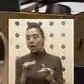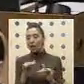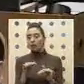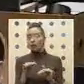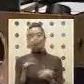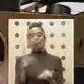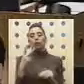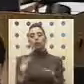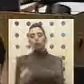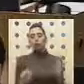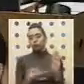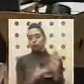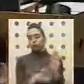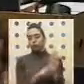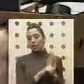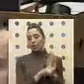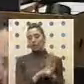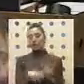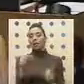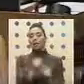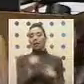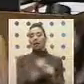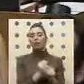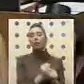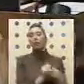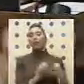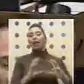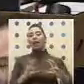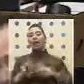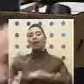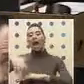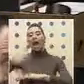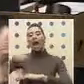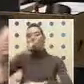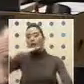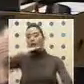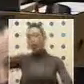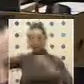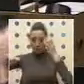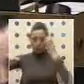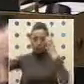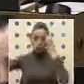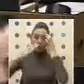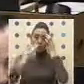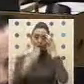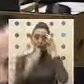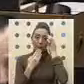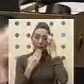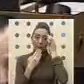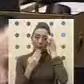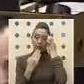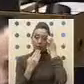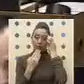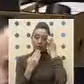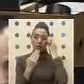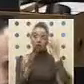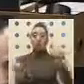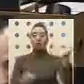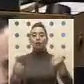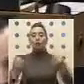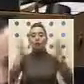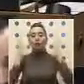de acuerdo a la ley, es para trabajar en los campos. Y lo mismo pasa con los vehículos de la